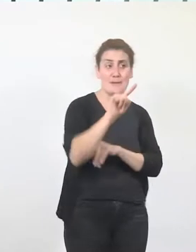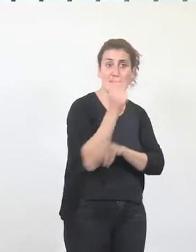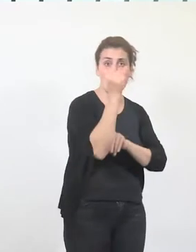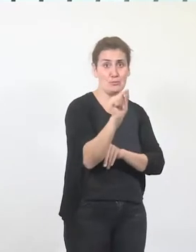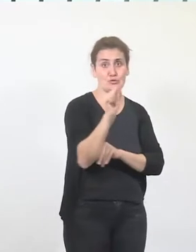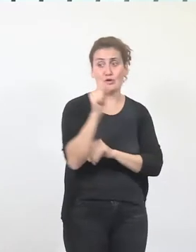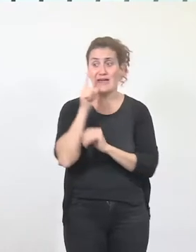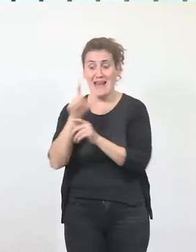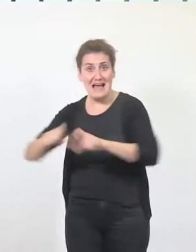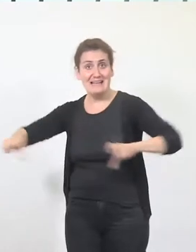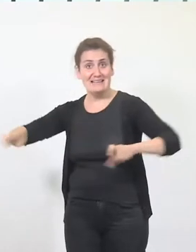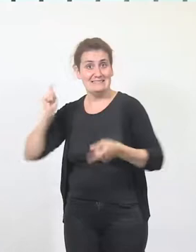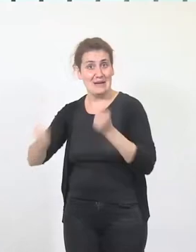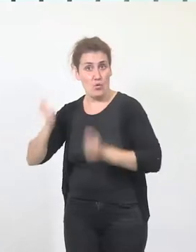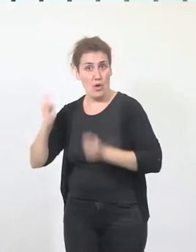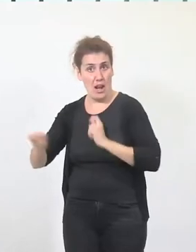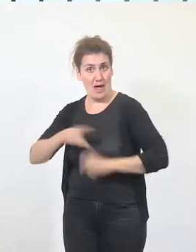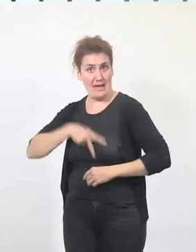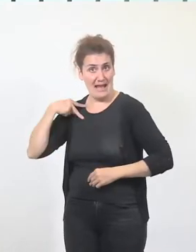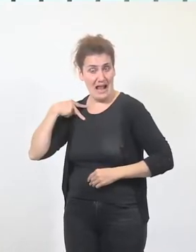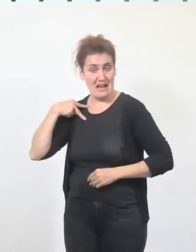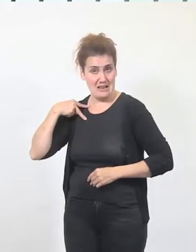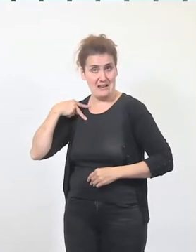que la Tribunal General